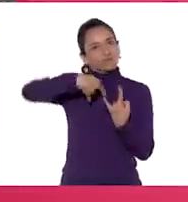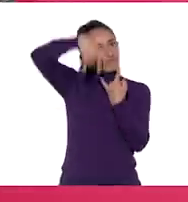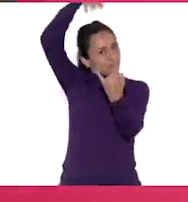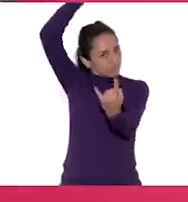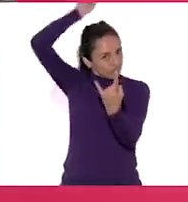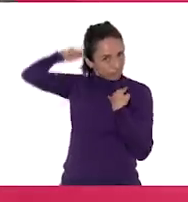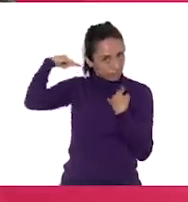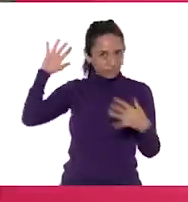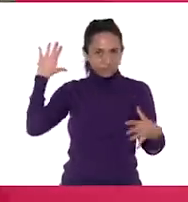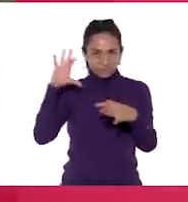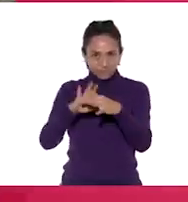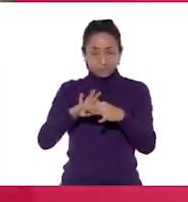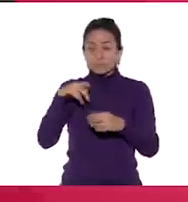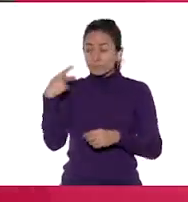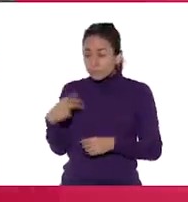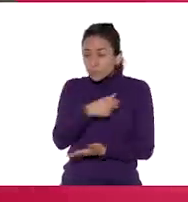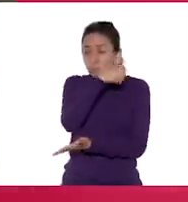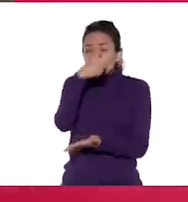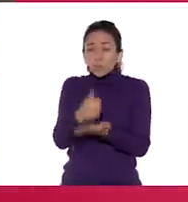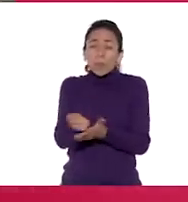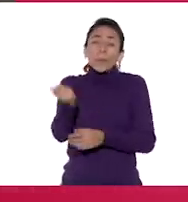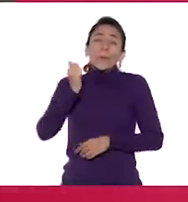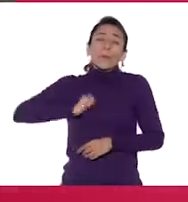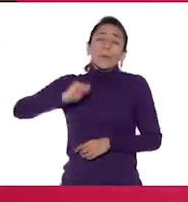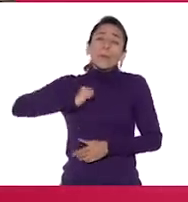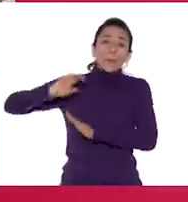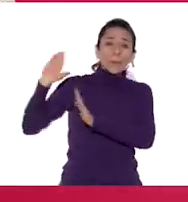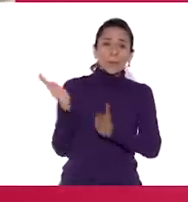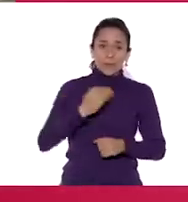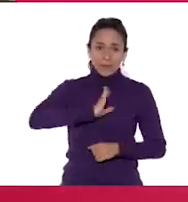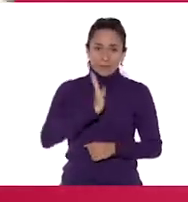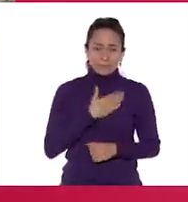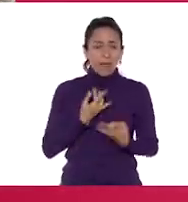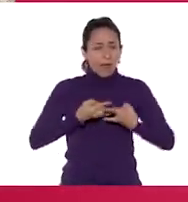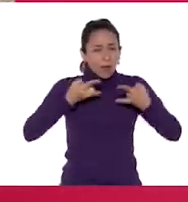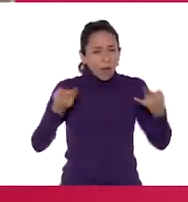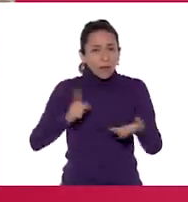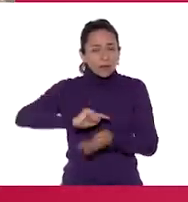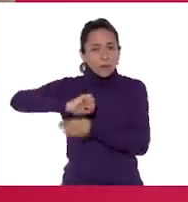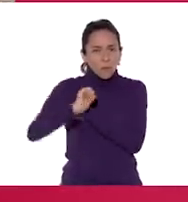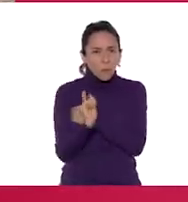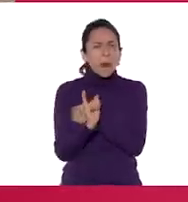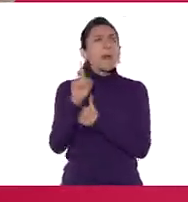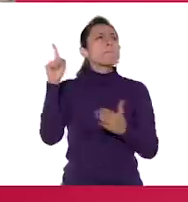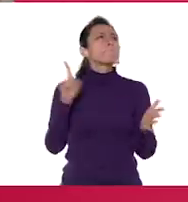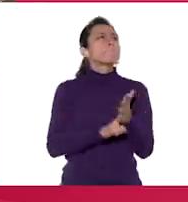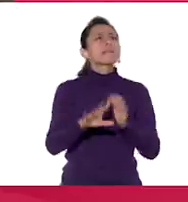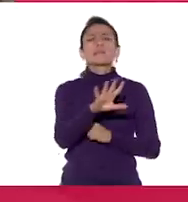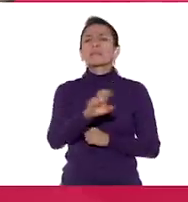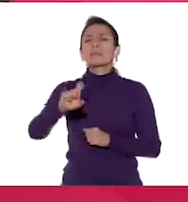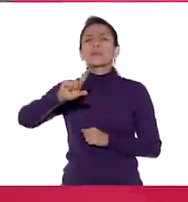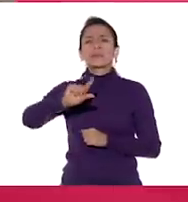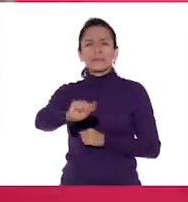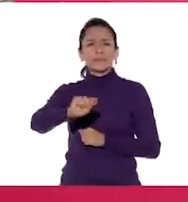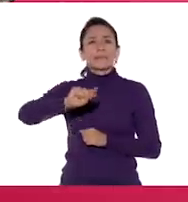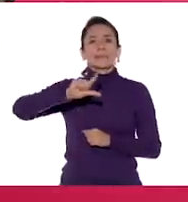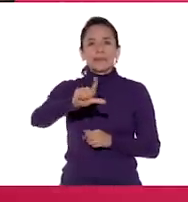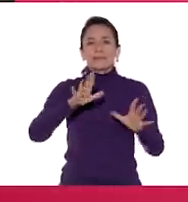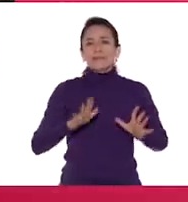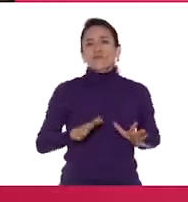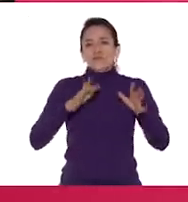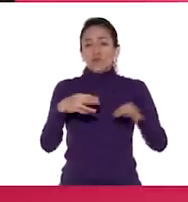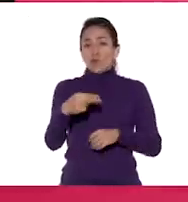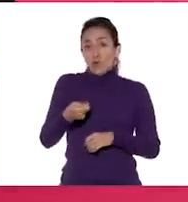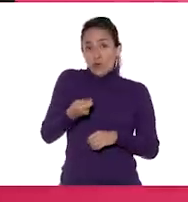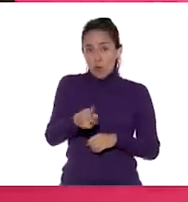Esta ciudad colonial llena de historia, rodeada por altas montañas, fue fundada en 1577 bajo el nombre de